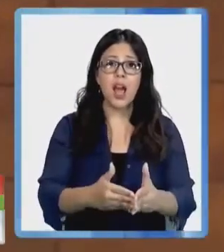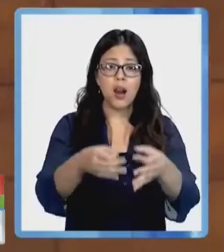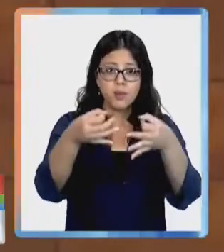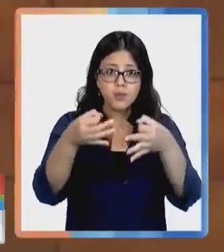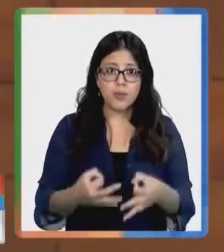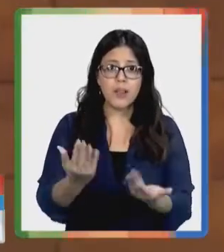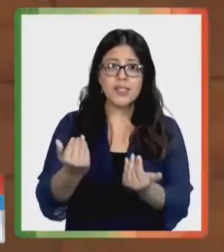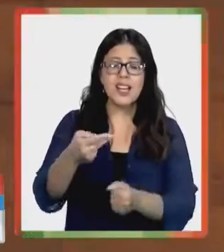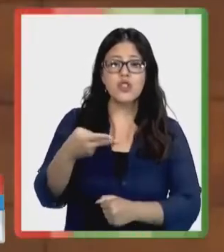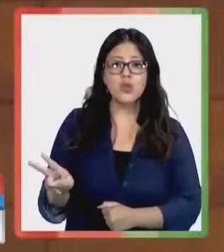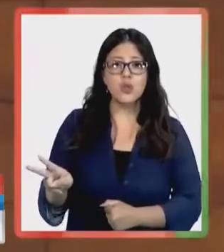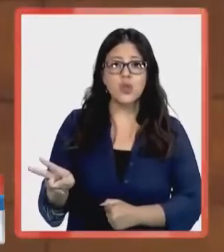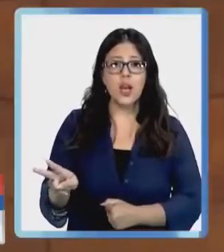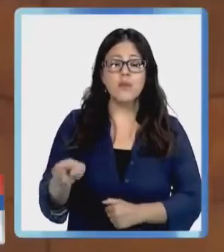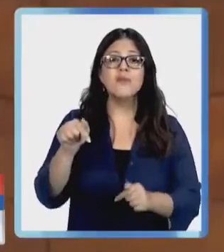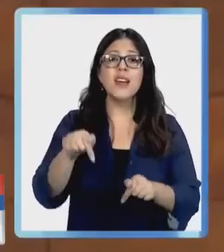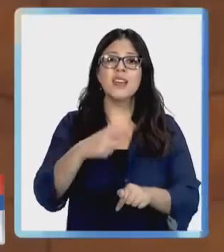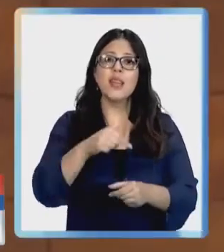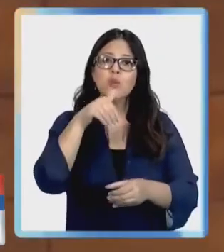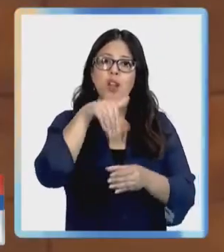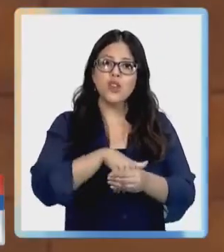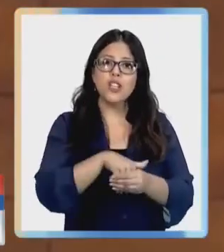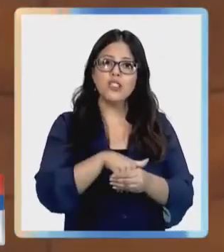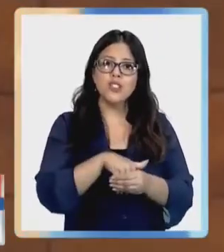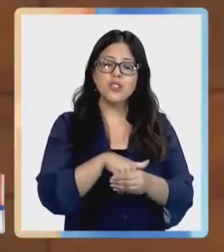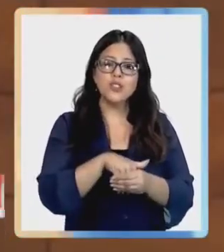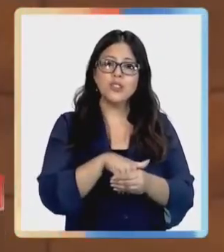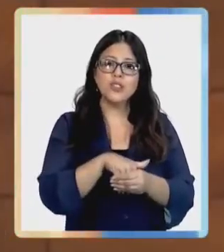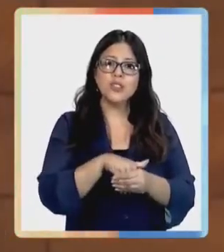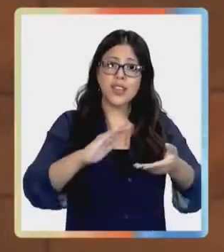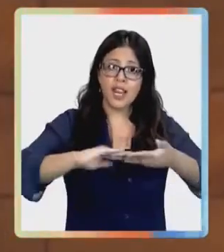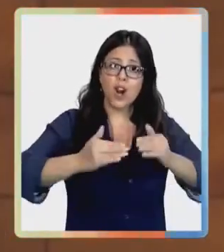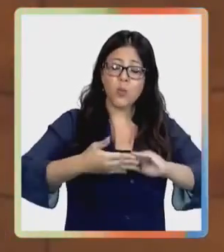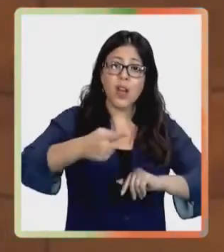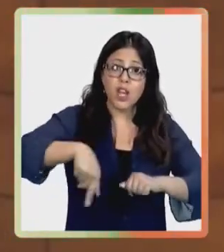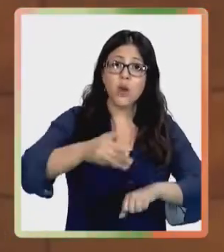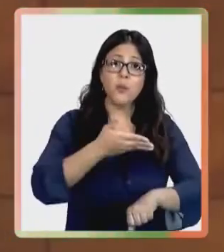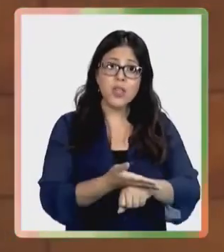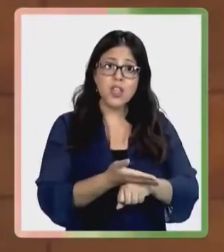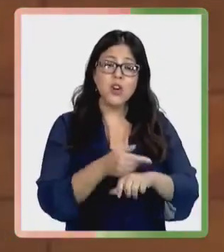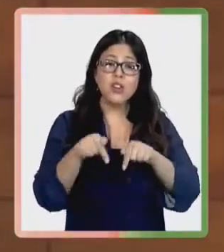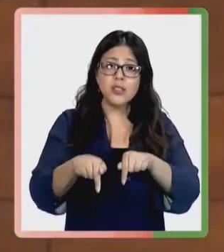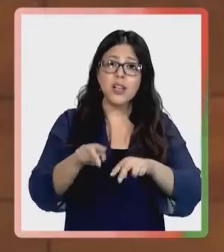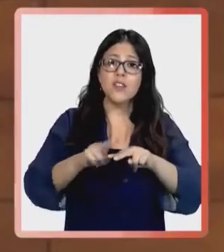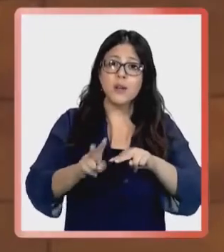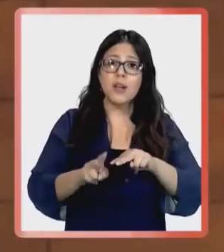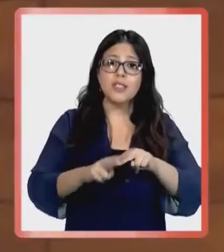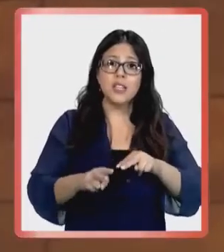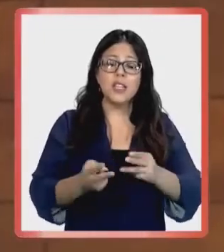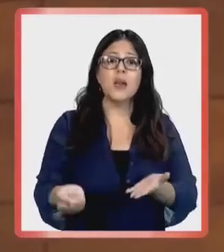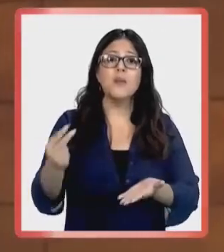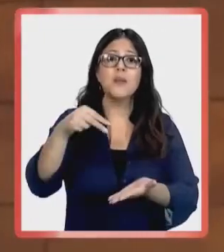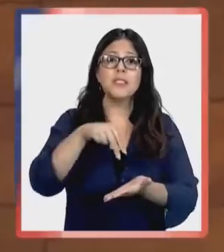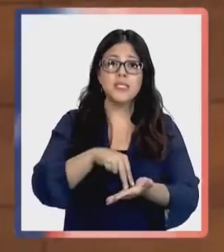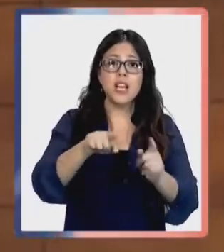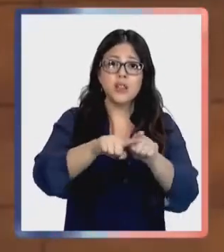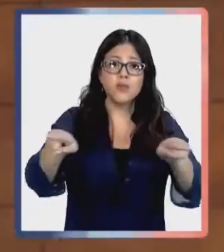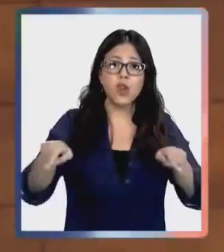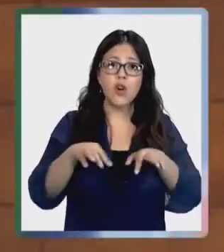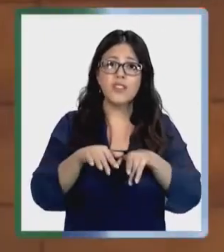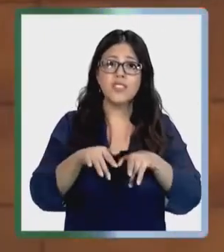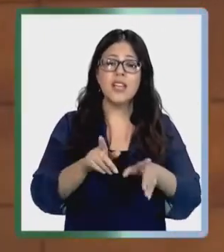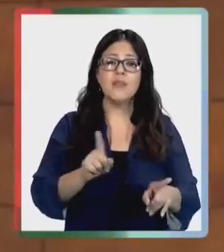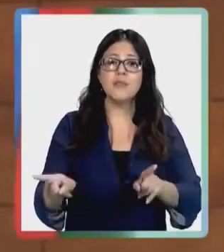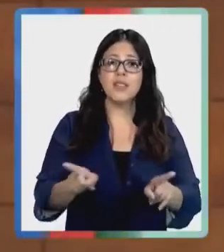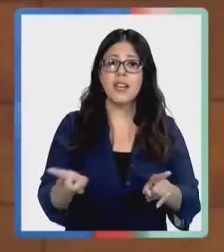propia comunidad ha pedido, la realizaremos de manera presencial en la oficina de la delegación presidencial provincial, pero además